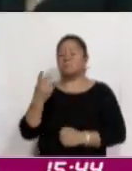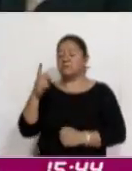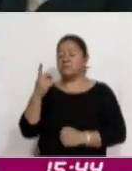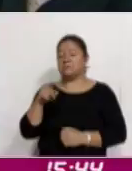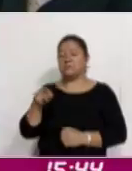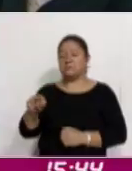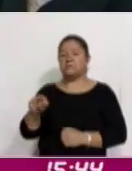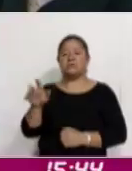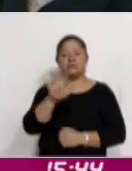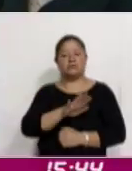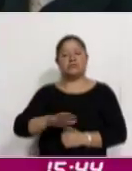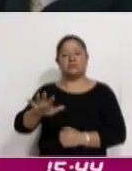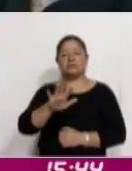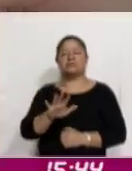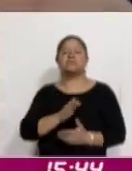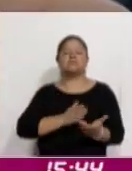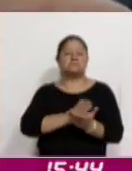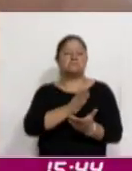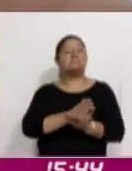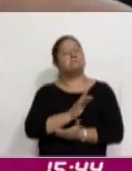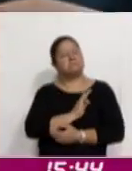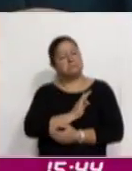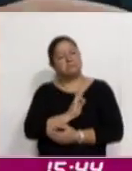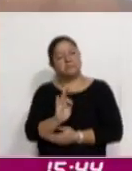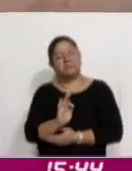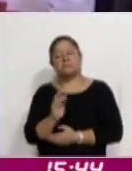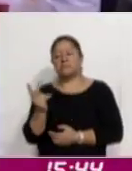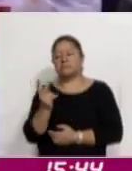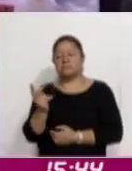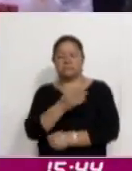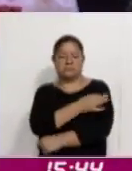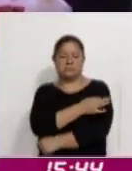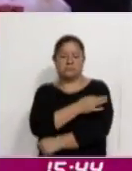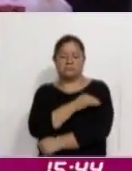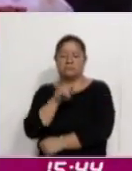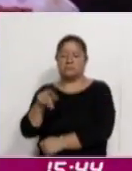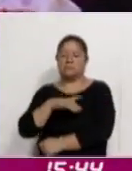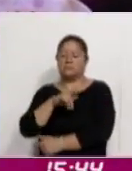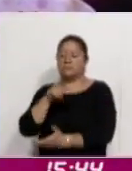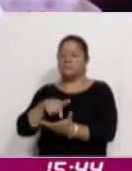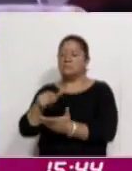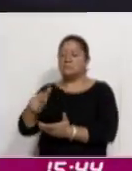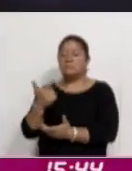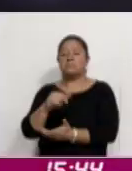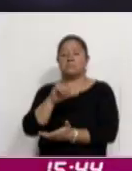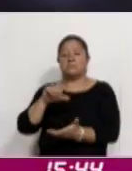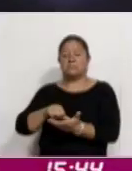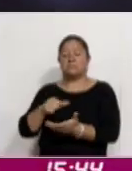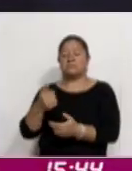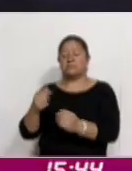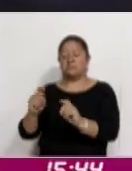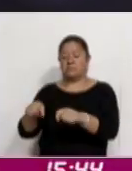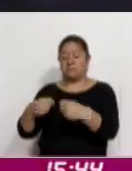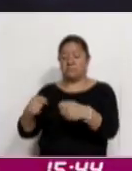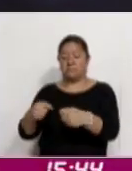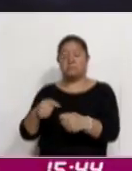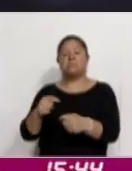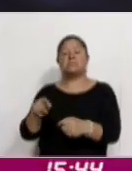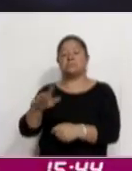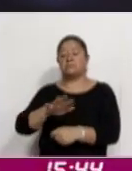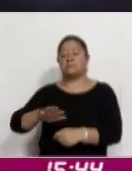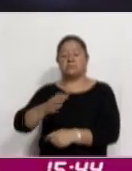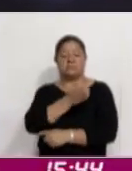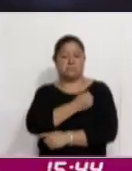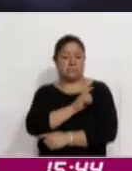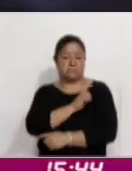toda la población puede acceder de forma gratuita a ambas vacunas en los módulos itinerantes ubicados en centros comerciales y unidades de salud. Con información de Edith